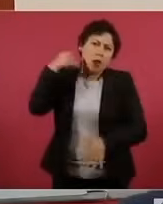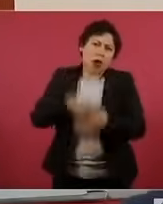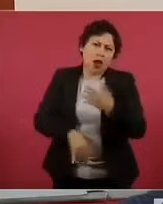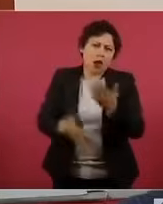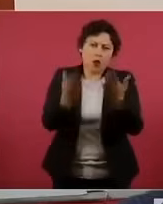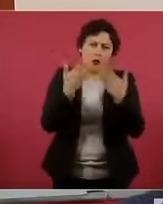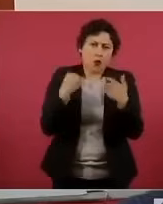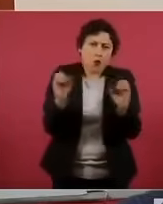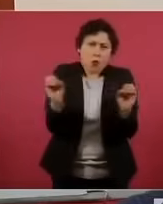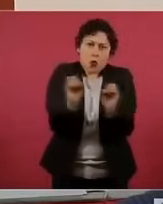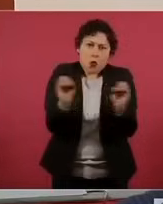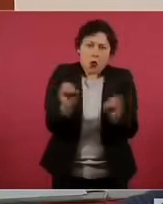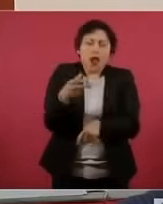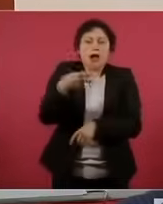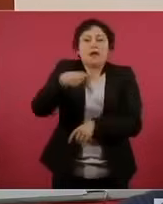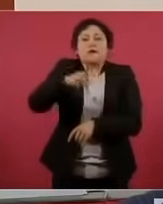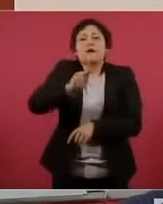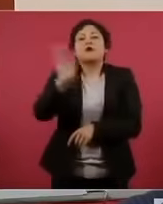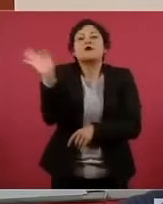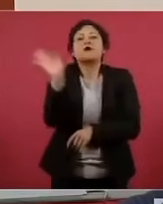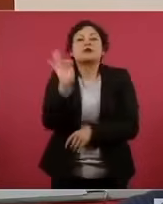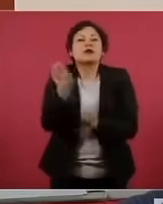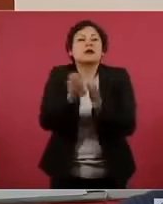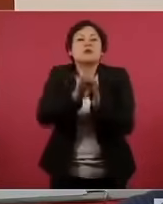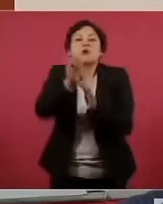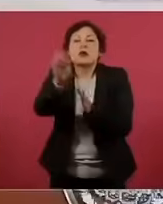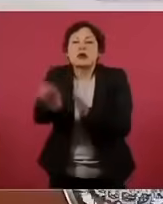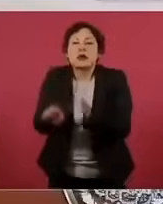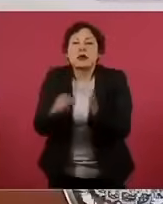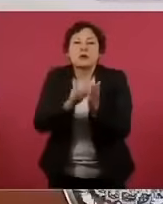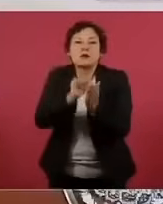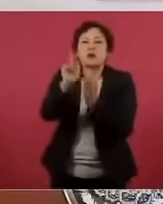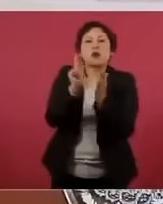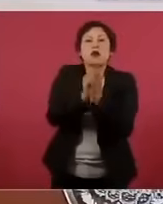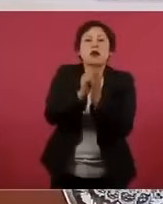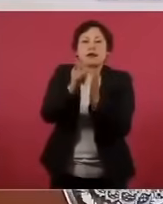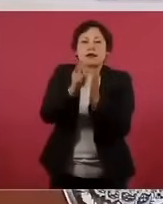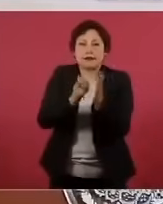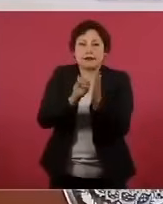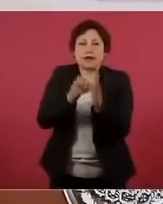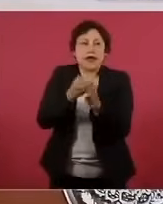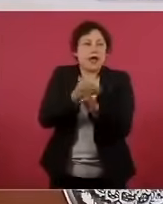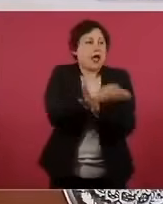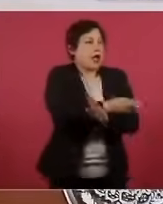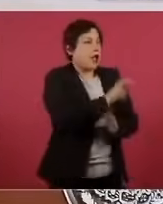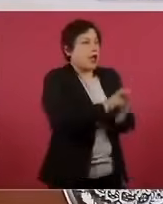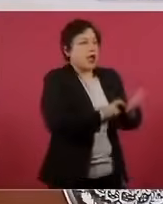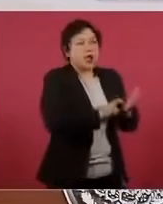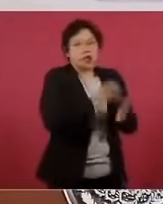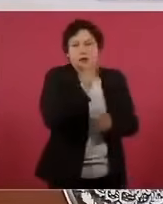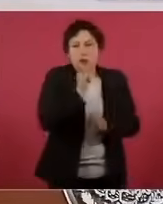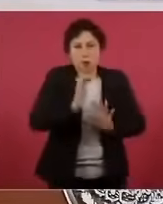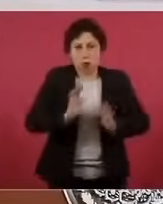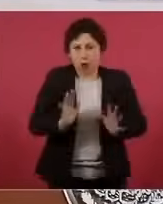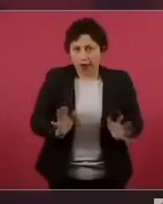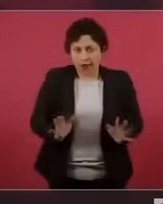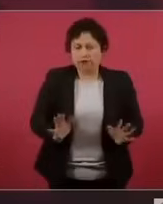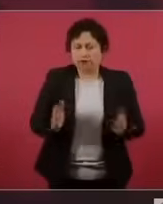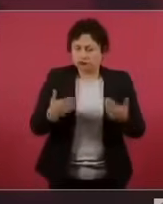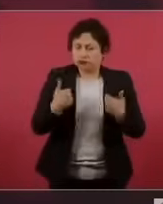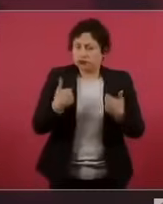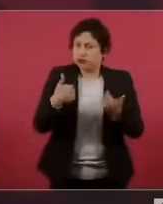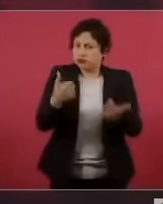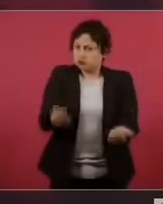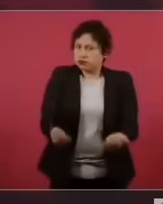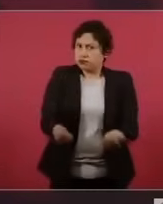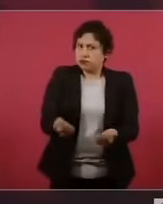en términos retroactivos, aunque también cuando se trata de